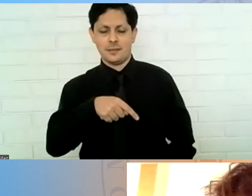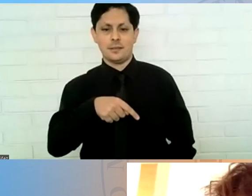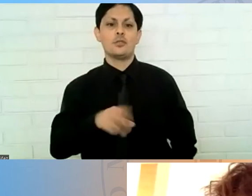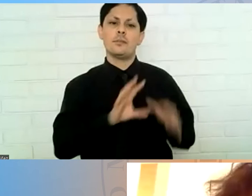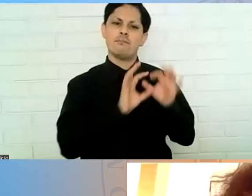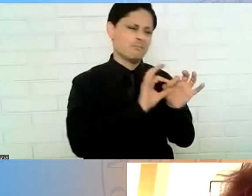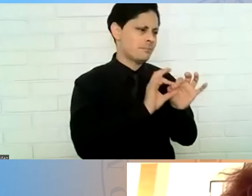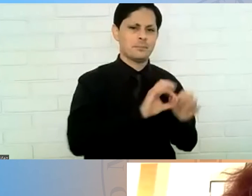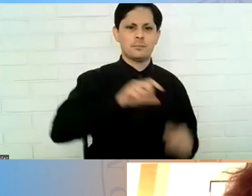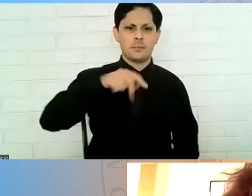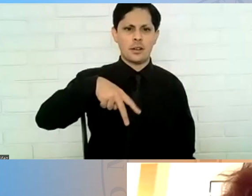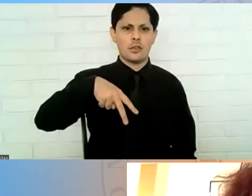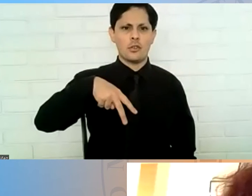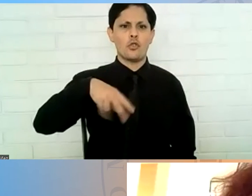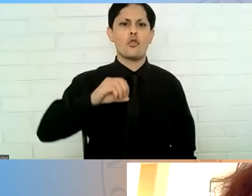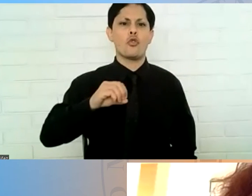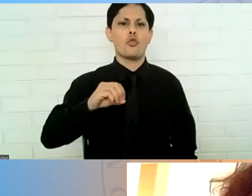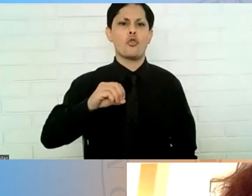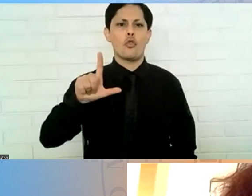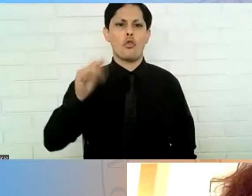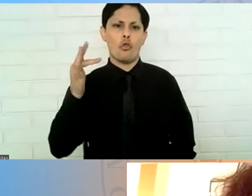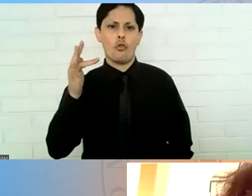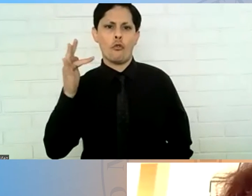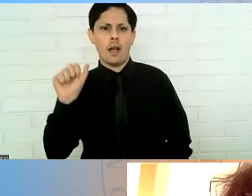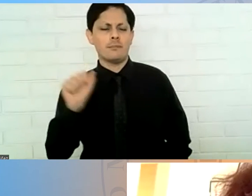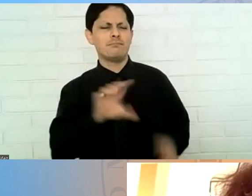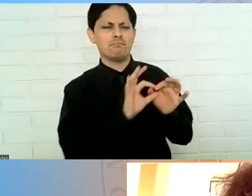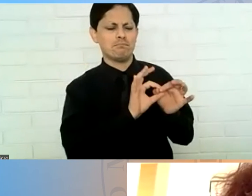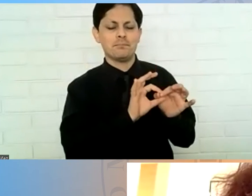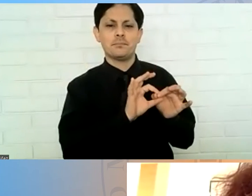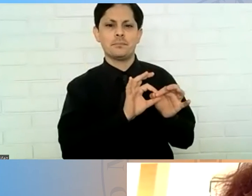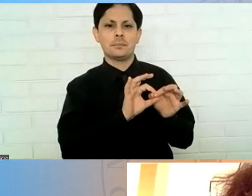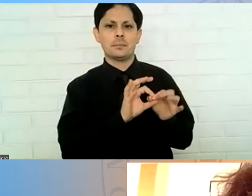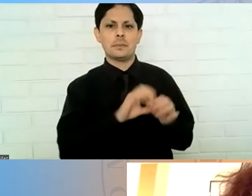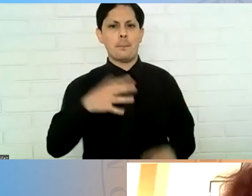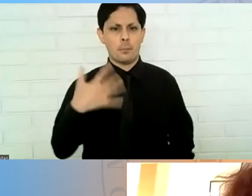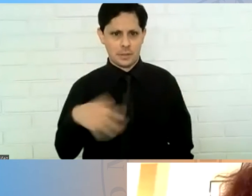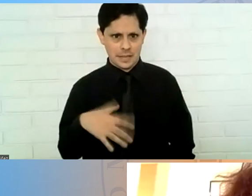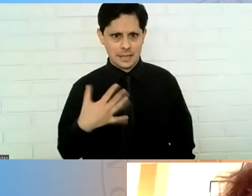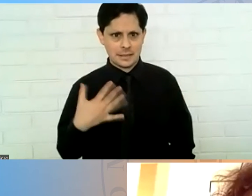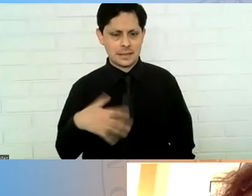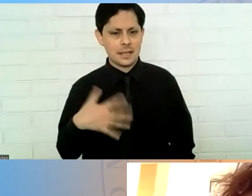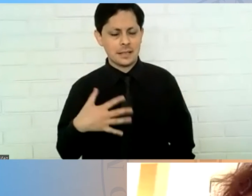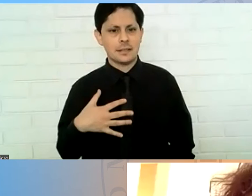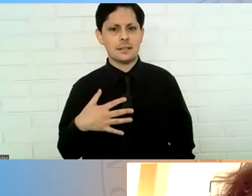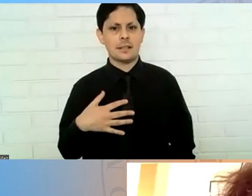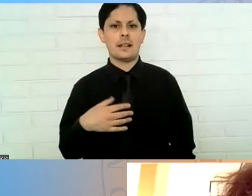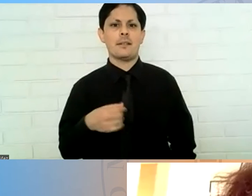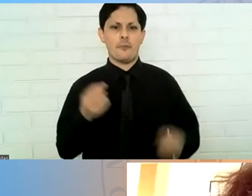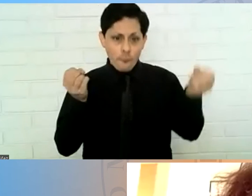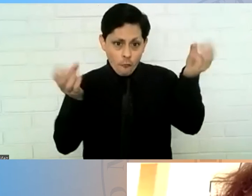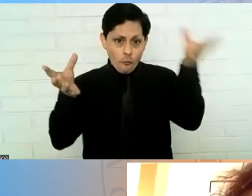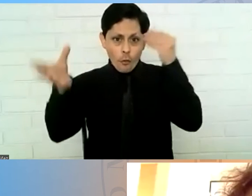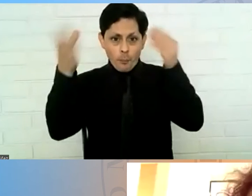Nolfa estos énfasis que está poniendo, ¿no es cierto?, en la importancia de la formación inicial docente, de entender que en el